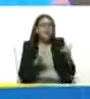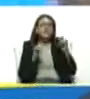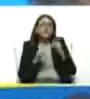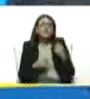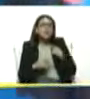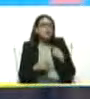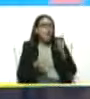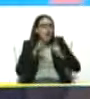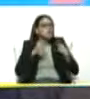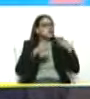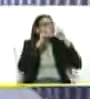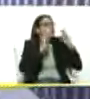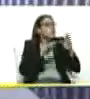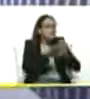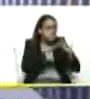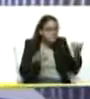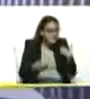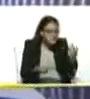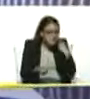las reviso.